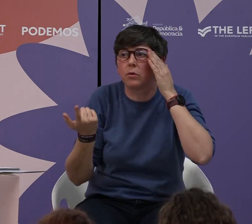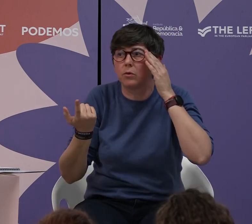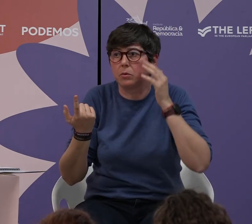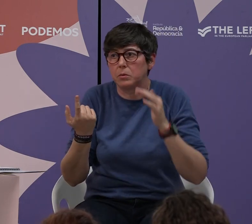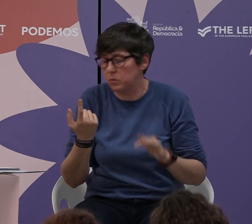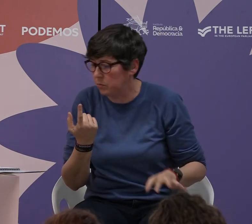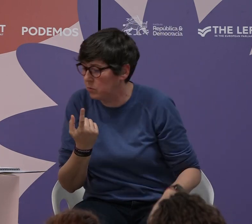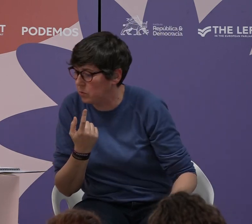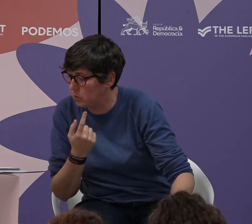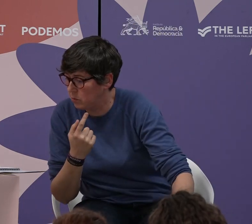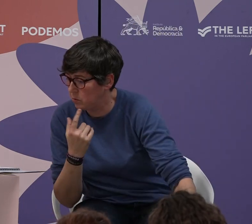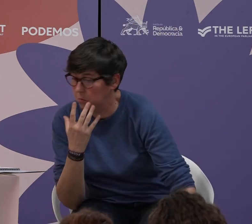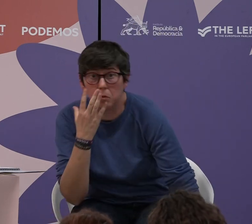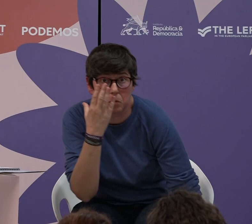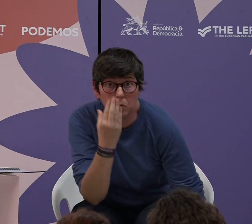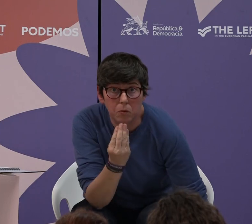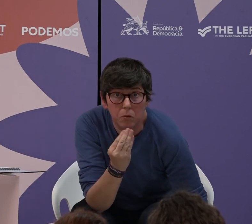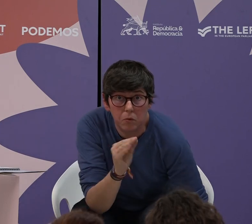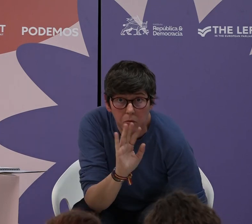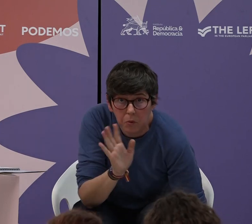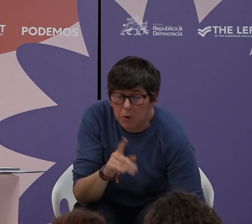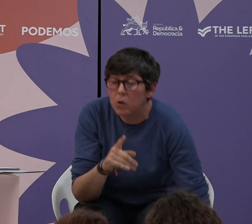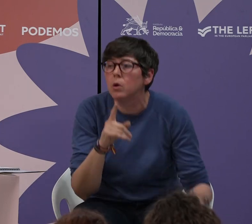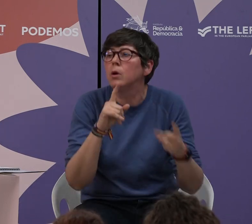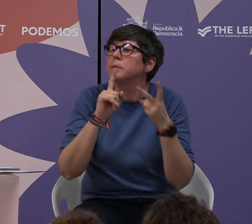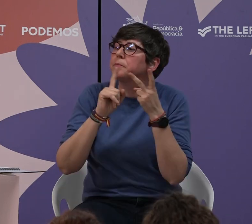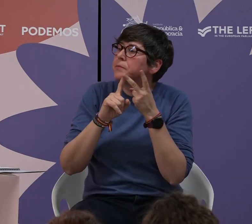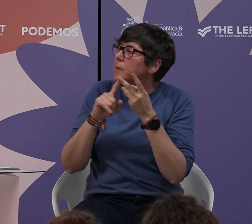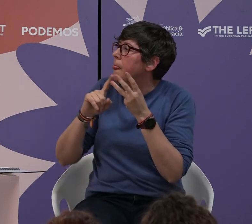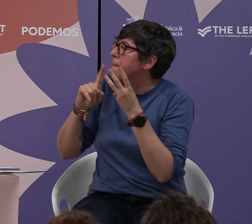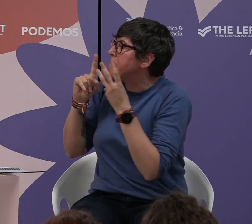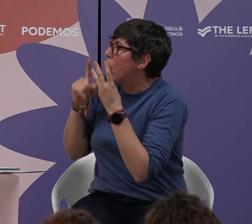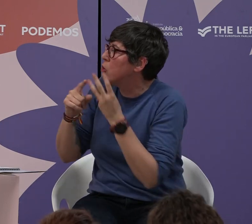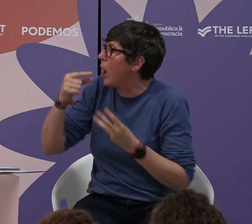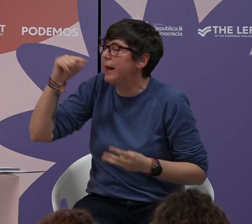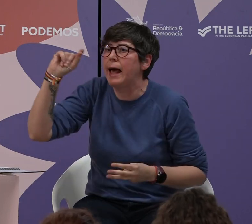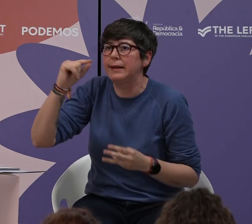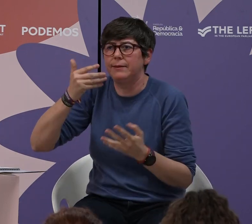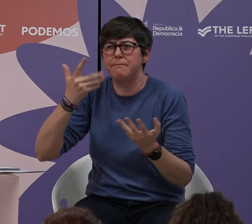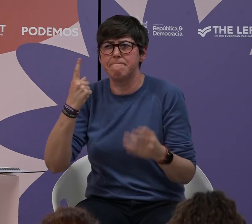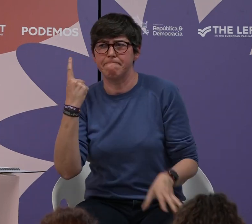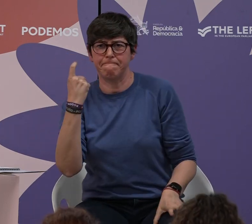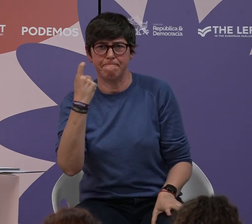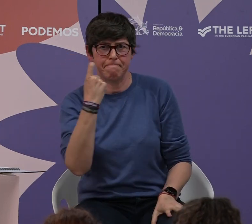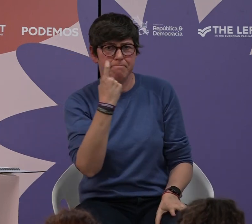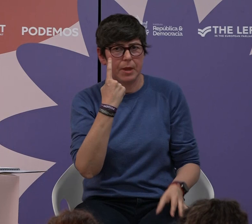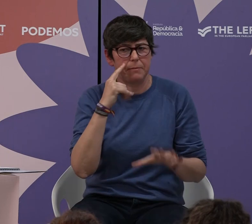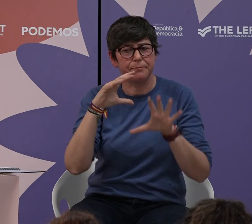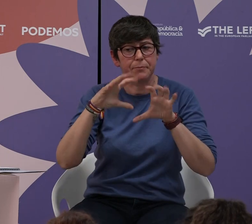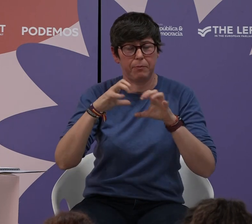que que es peligroso perder la conexión con la calle y olvidar y olvidar lo que pasa en la calle y eso no podemos permitirnoslo